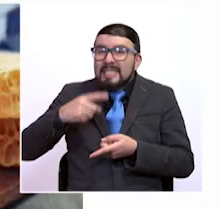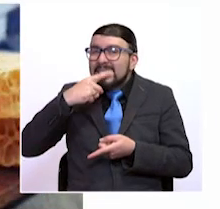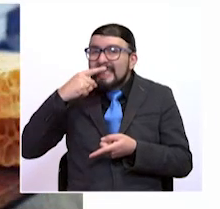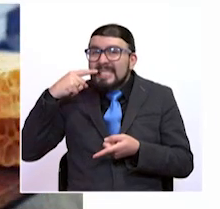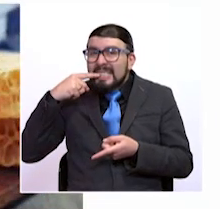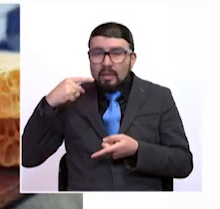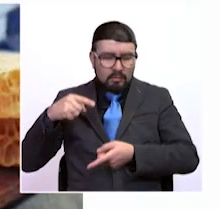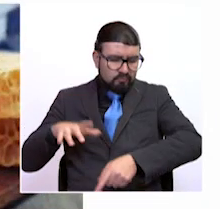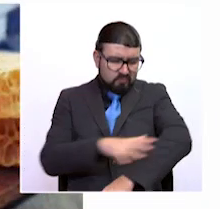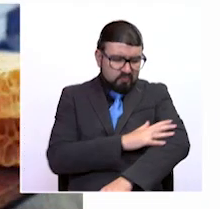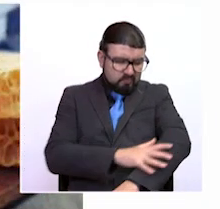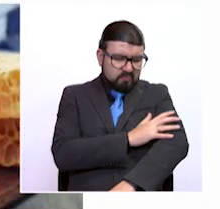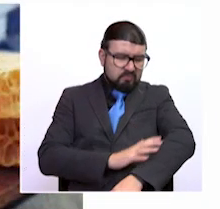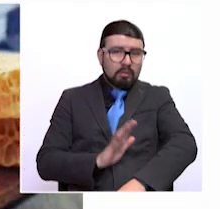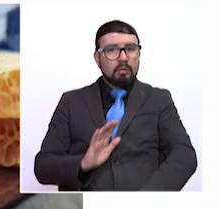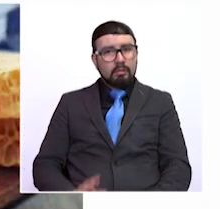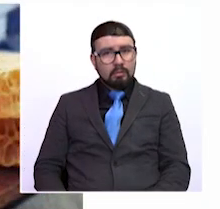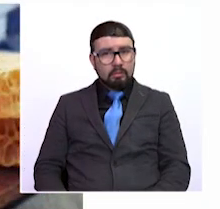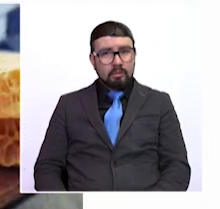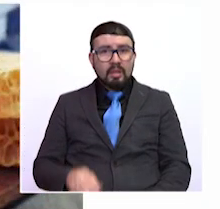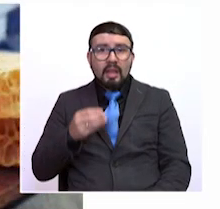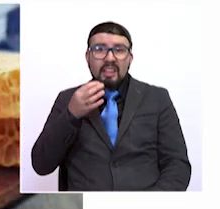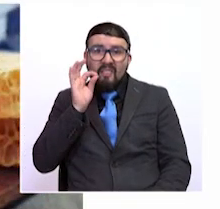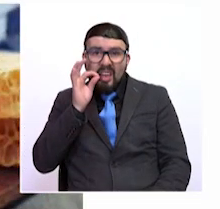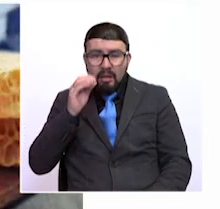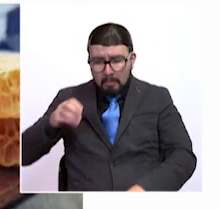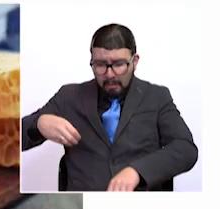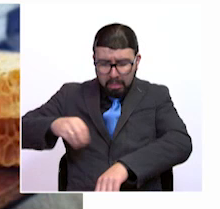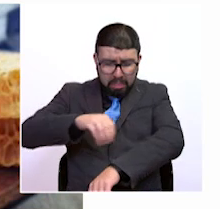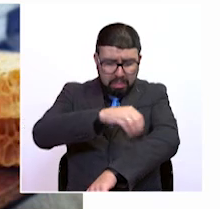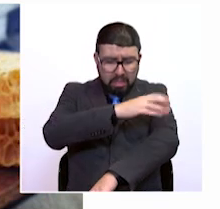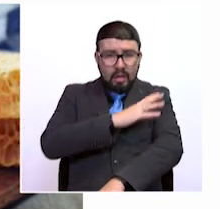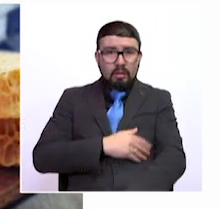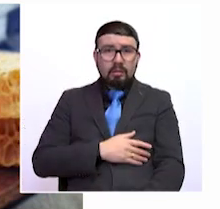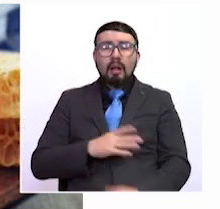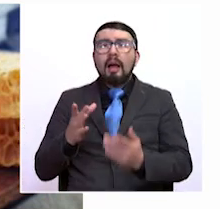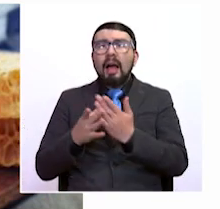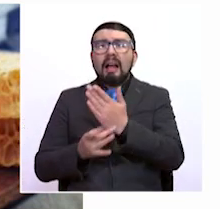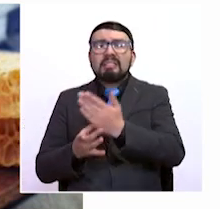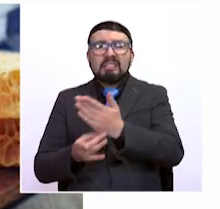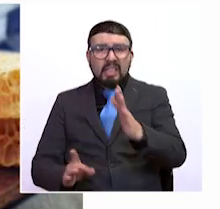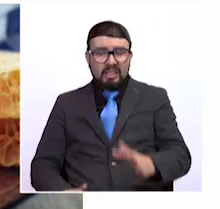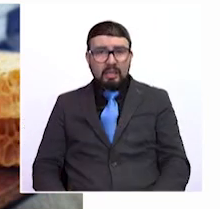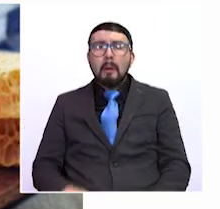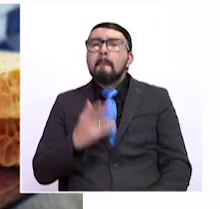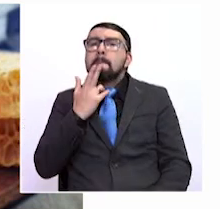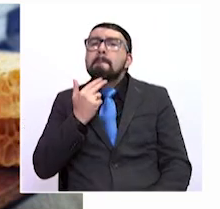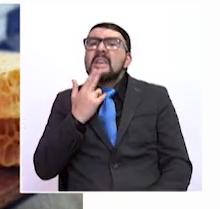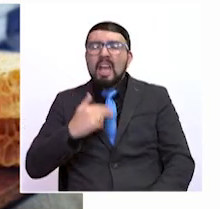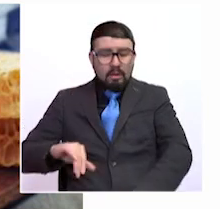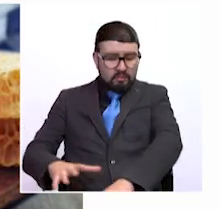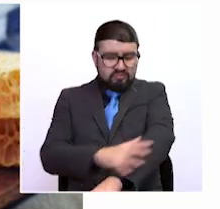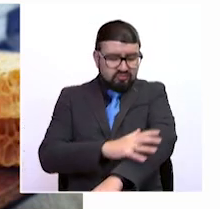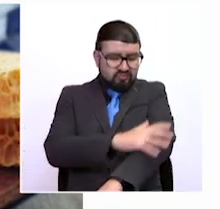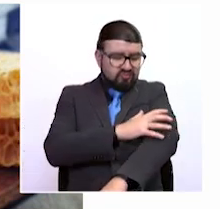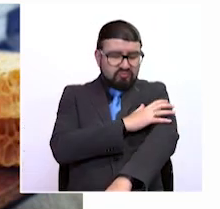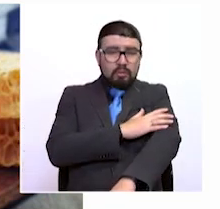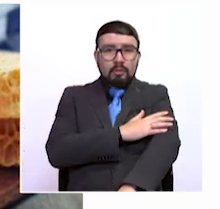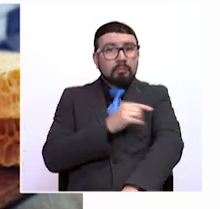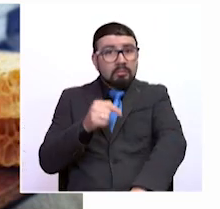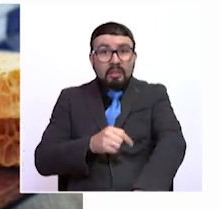estas cremas, el café, este aceite, miel, y muchas de estas cosas que van a hacer van